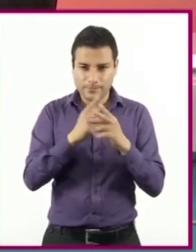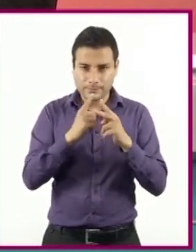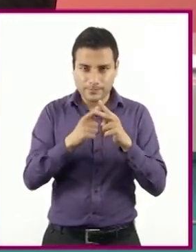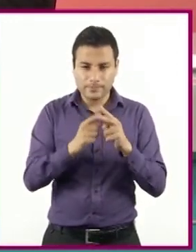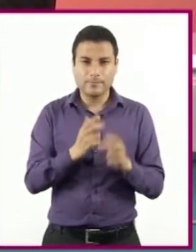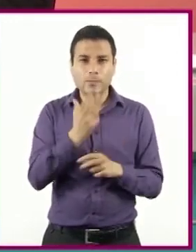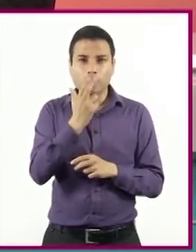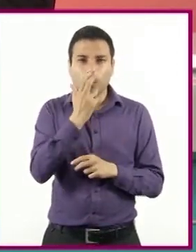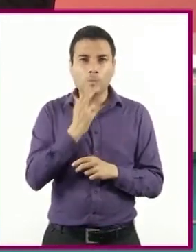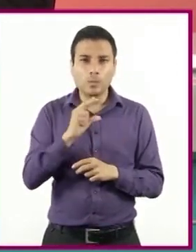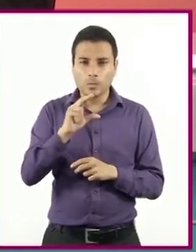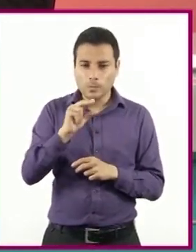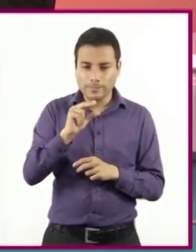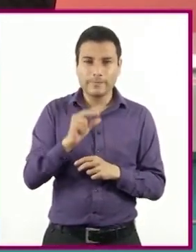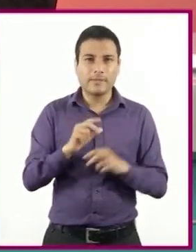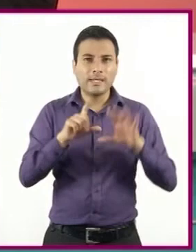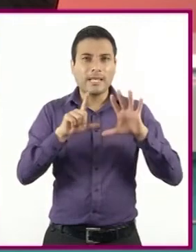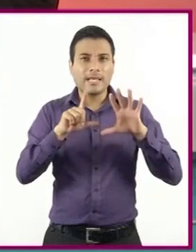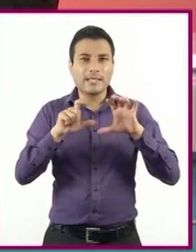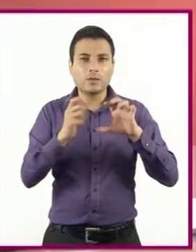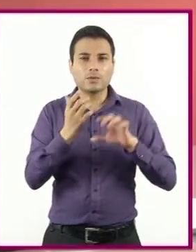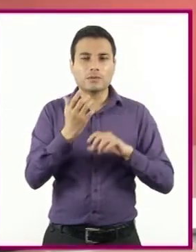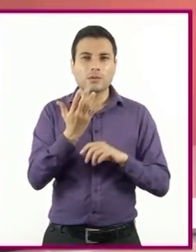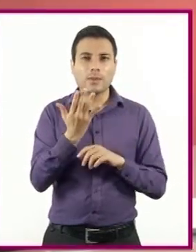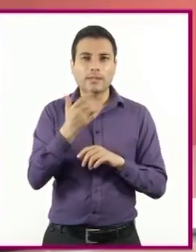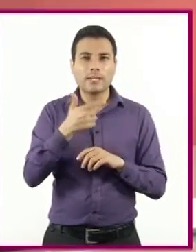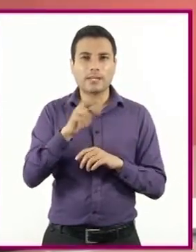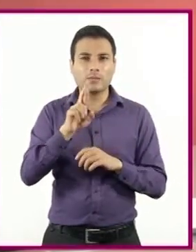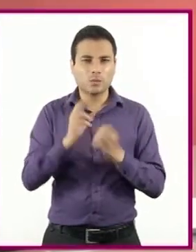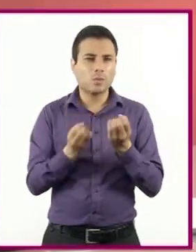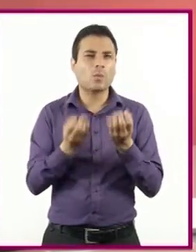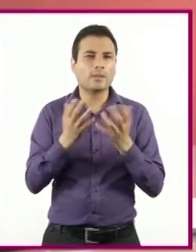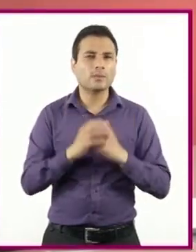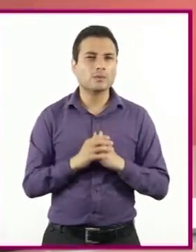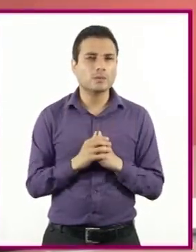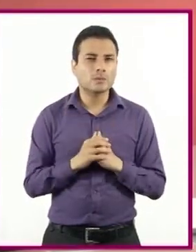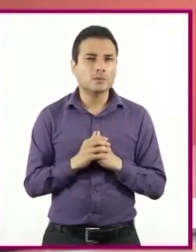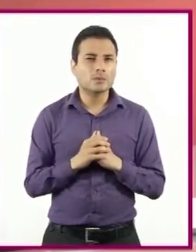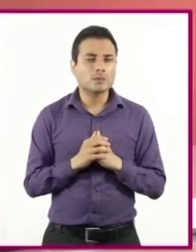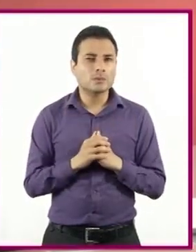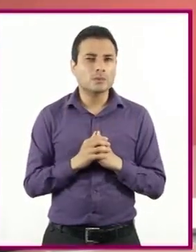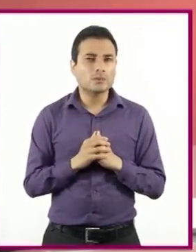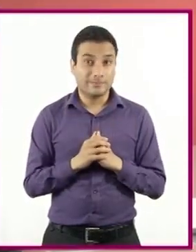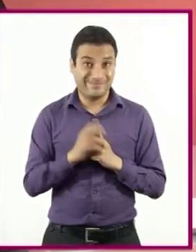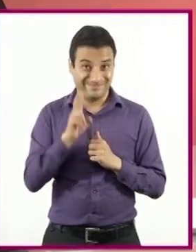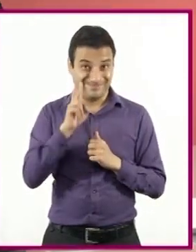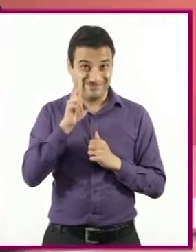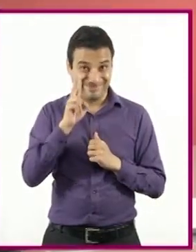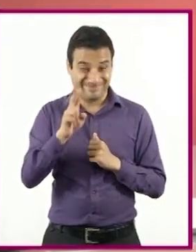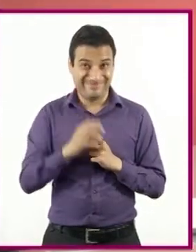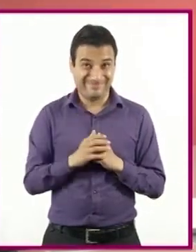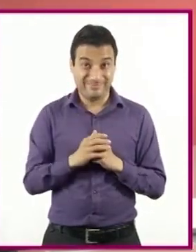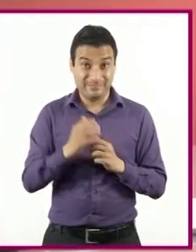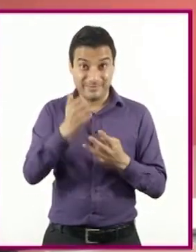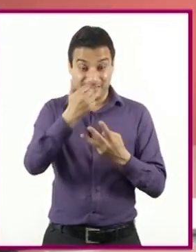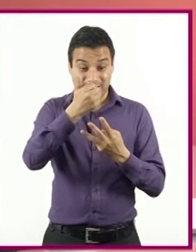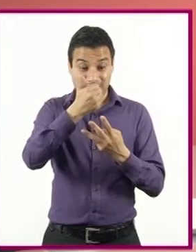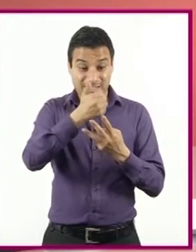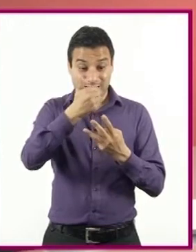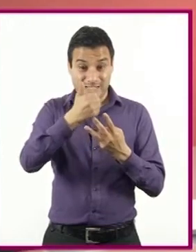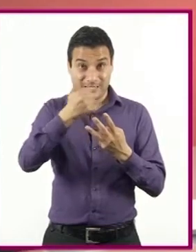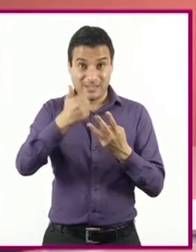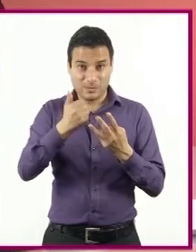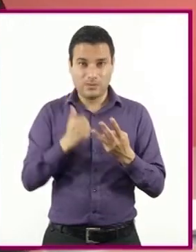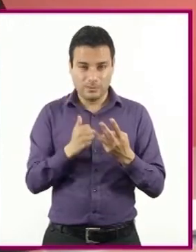que hay en 750 gramos? Si observan, aunque cada contenedor tiene el mismo número